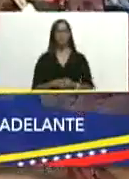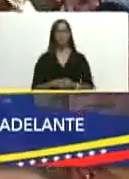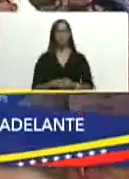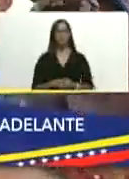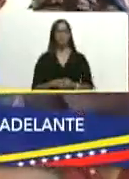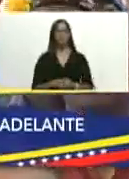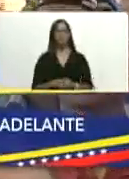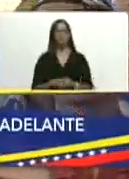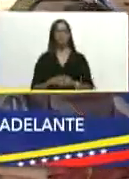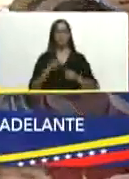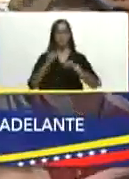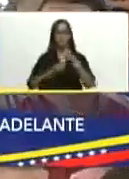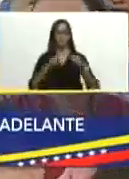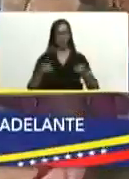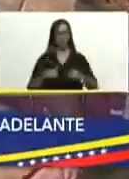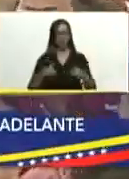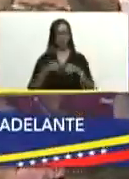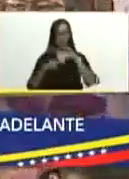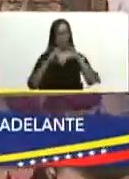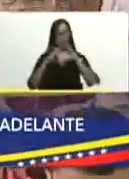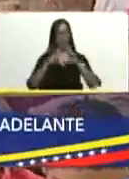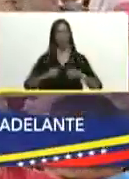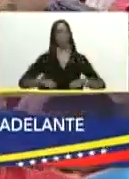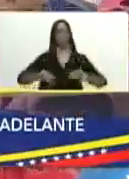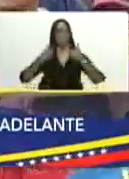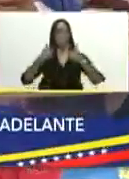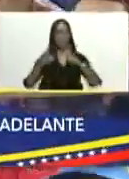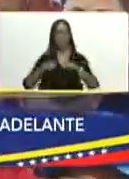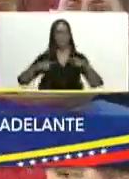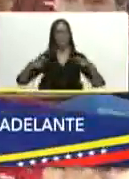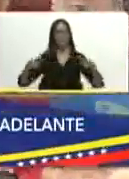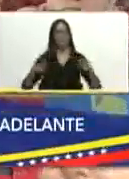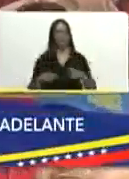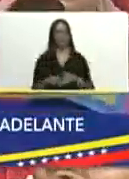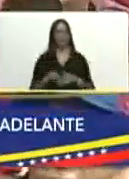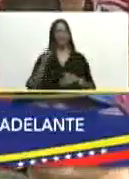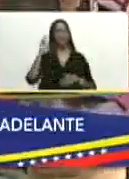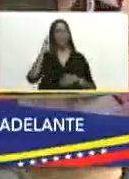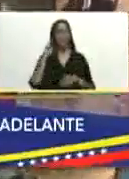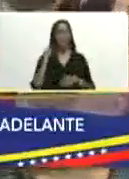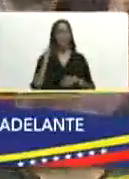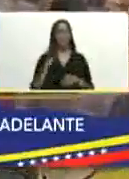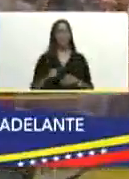hay que hacer un esfuerzo comunicacional cada vez más grande para